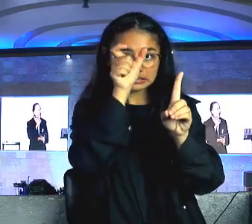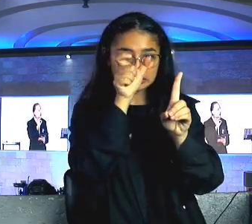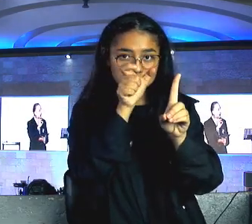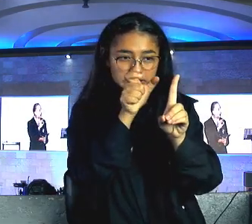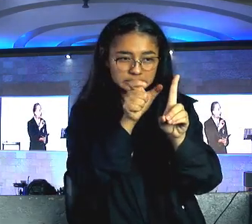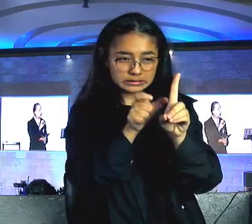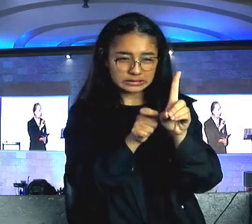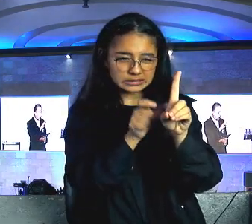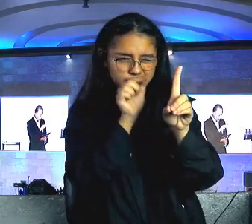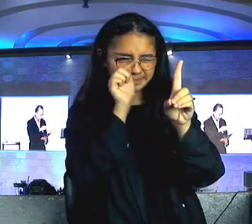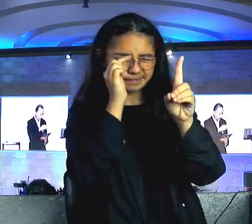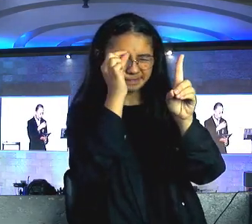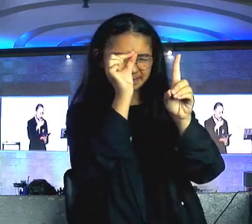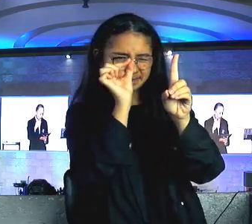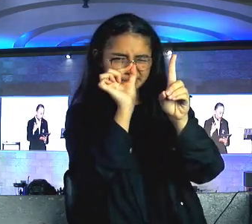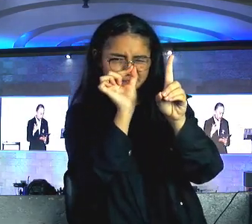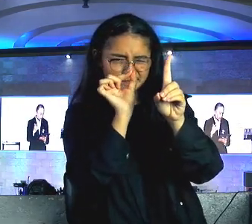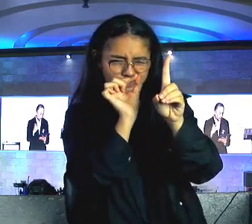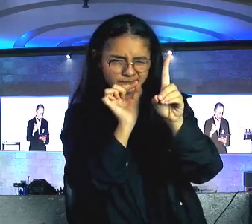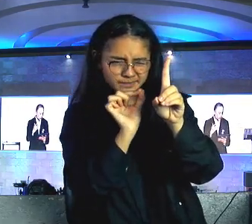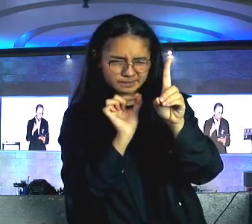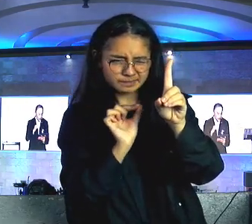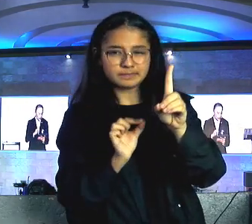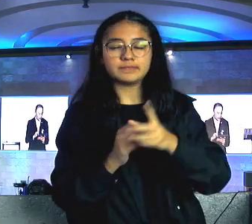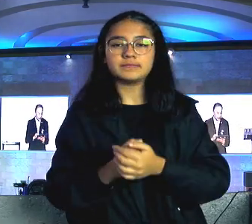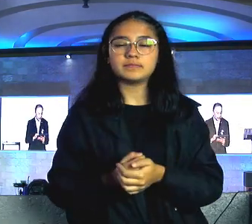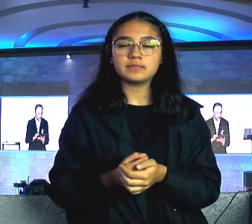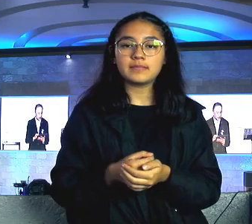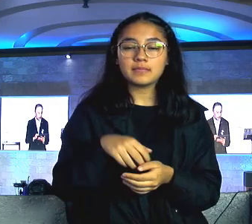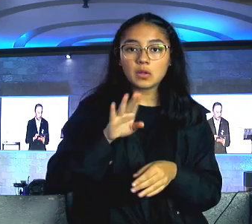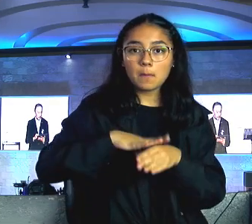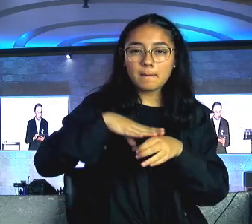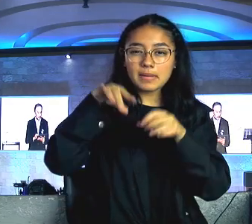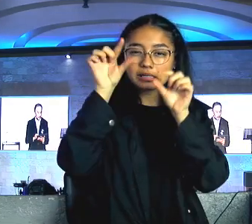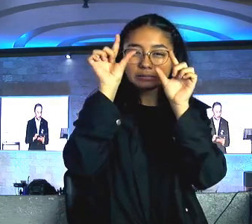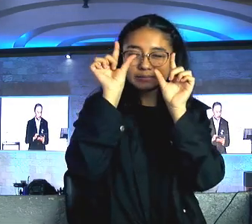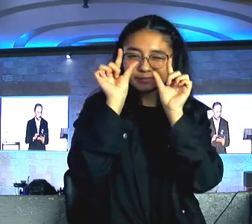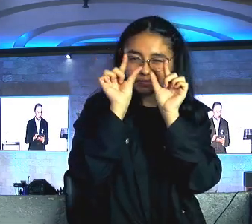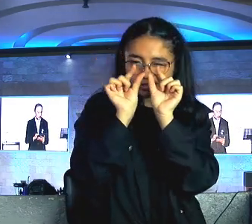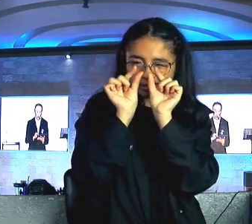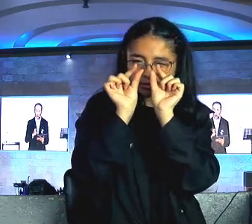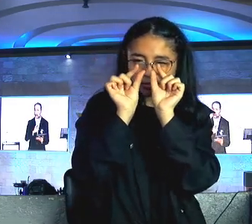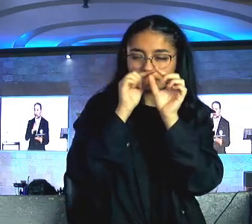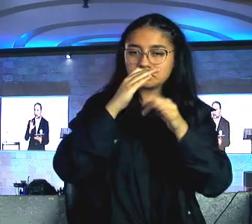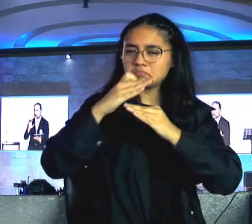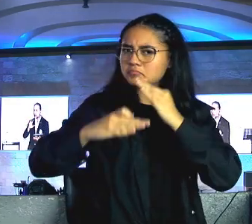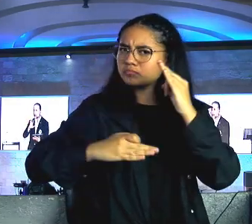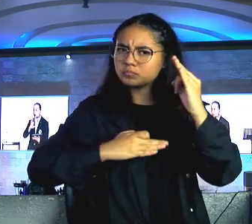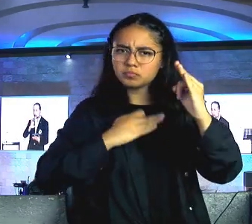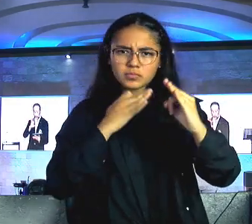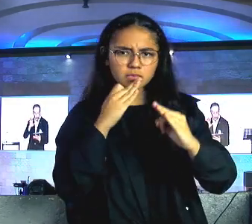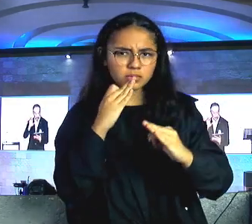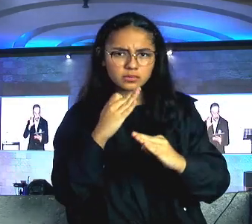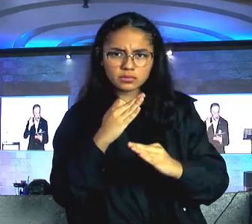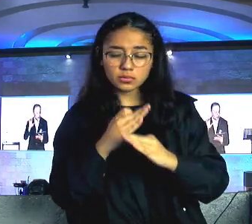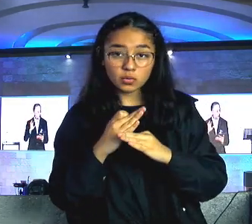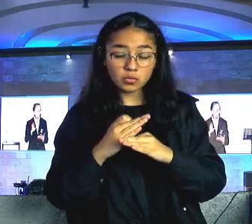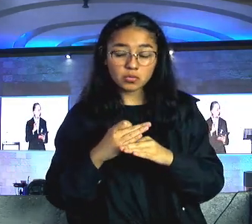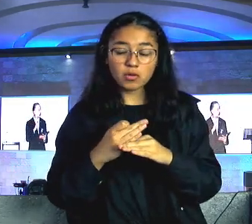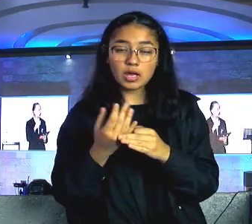milimétrica o más allá, lo más pequeño. Todo absolutamente que está dentro de tu corazón, Él lo